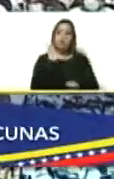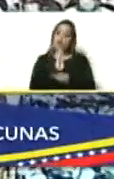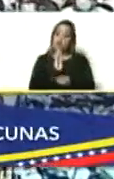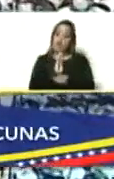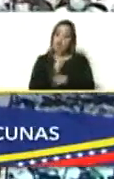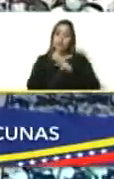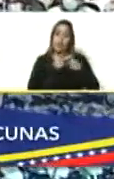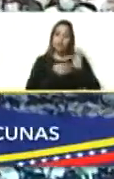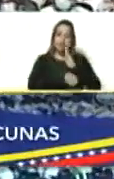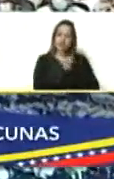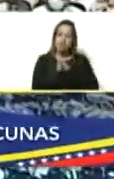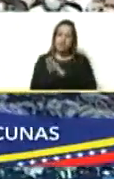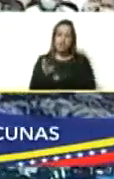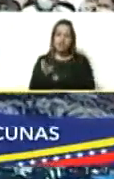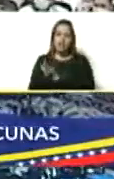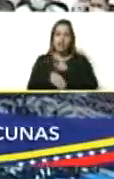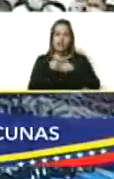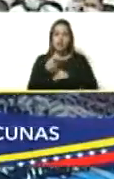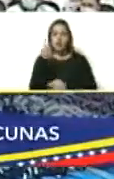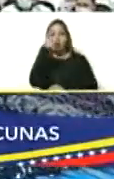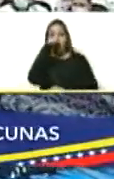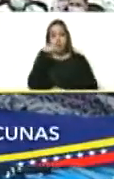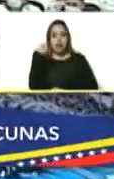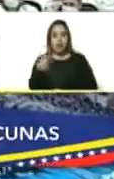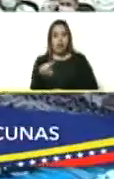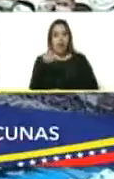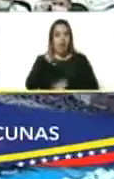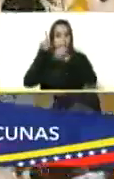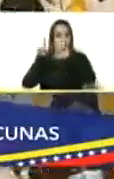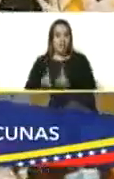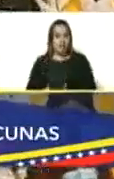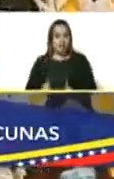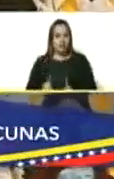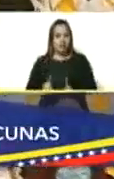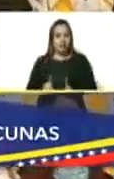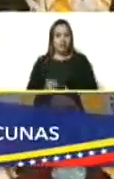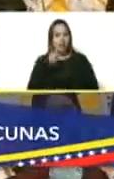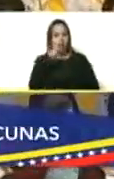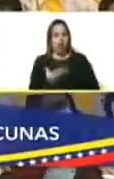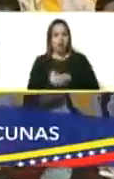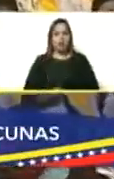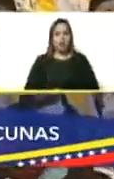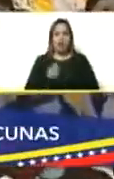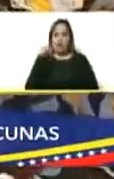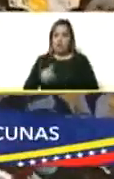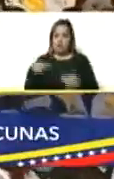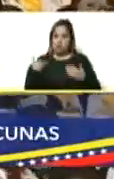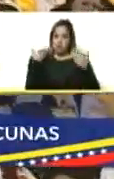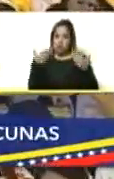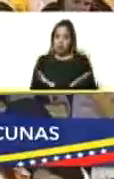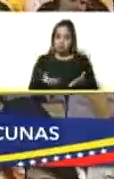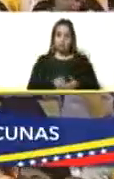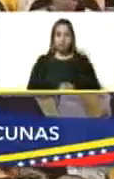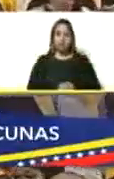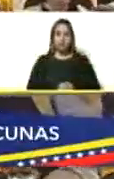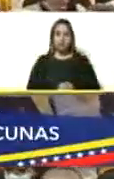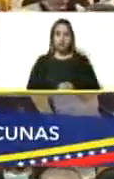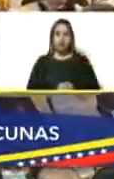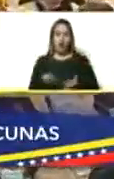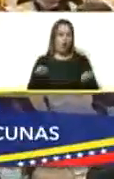mundo para la calle. Y creo un año después fue una decisión acertada. Y aquí vamos, pues, con un